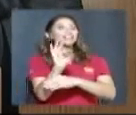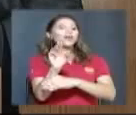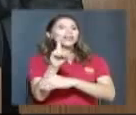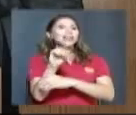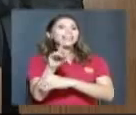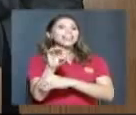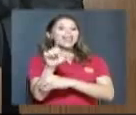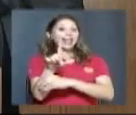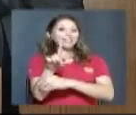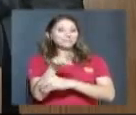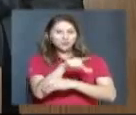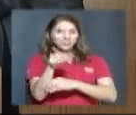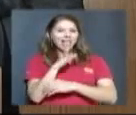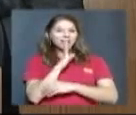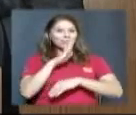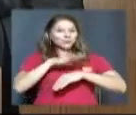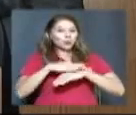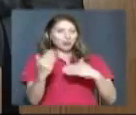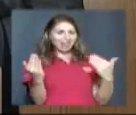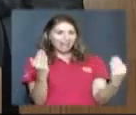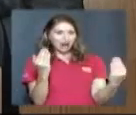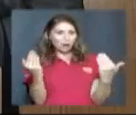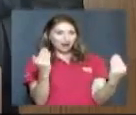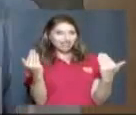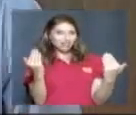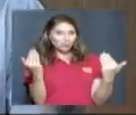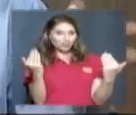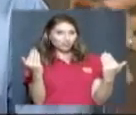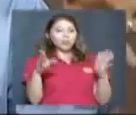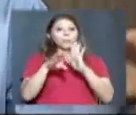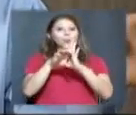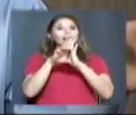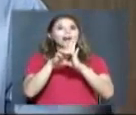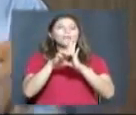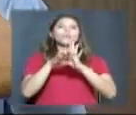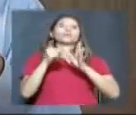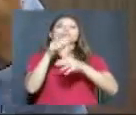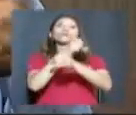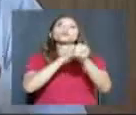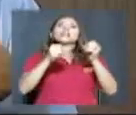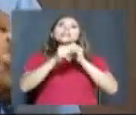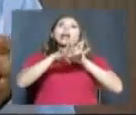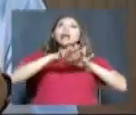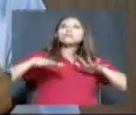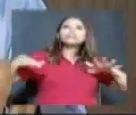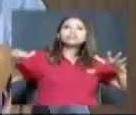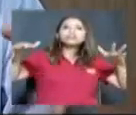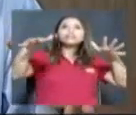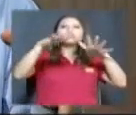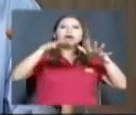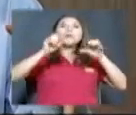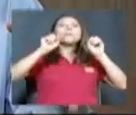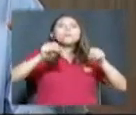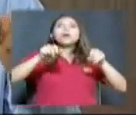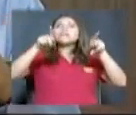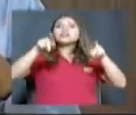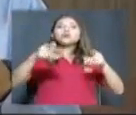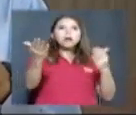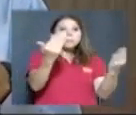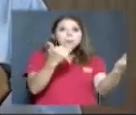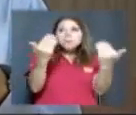ejemplo de los pequeños bloques dentro de este salón. Entonces ahora la persona, en lugar de vender un solo producto, puede vender varios,